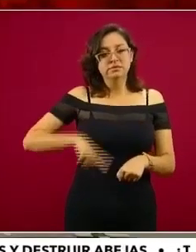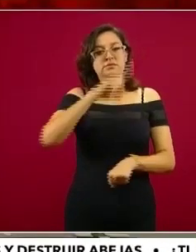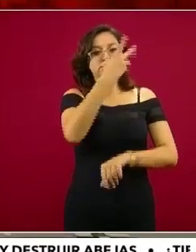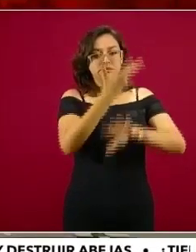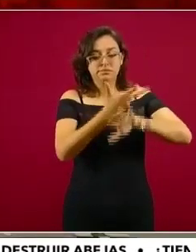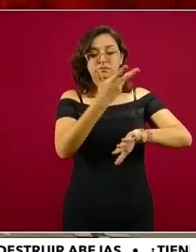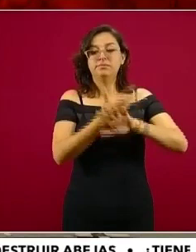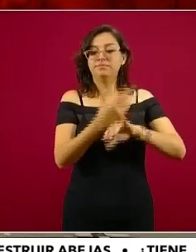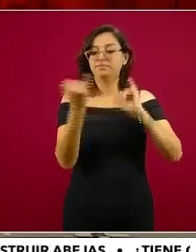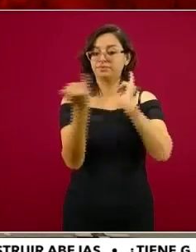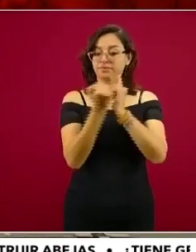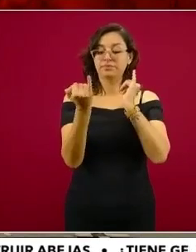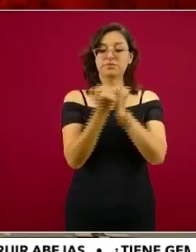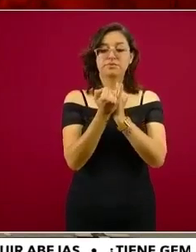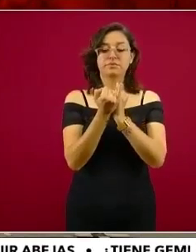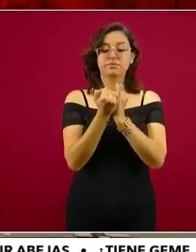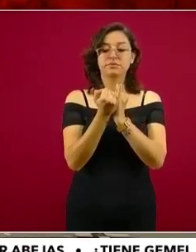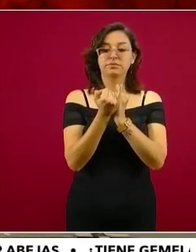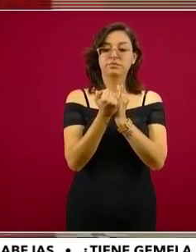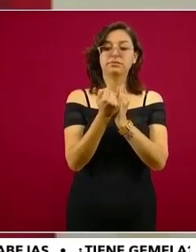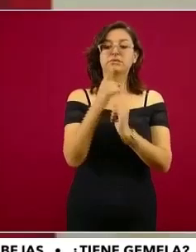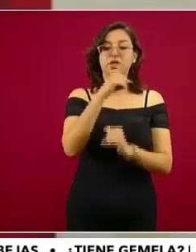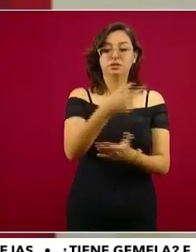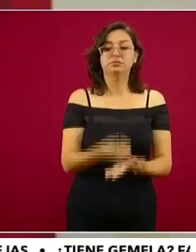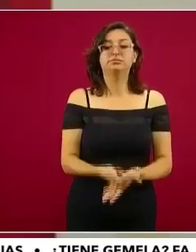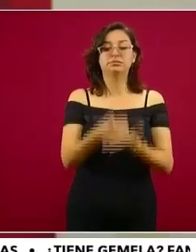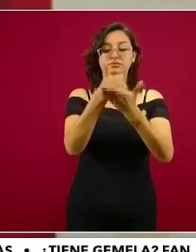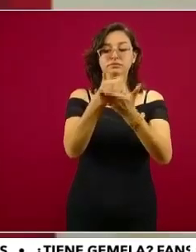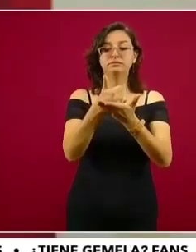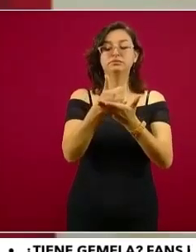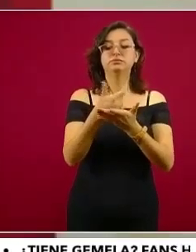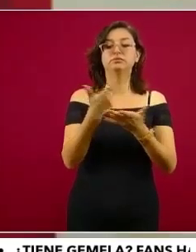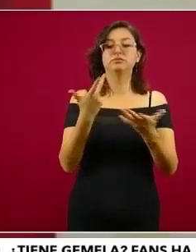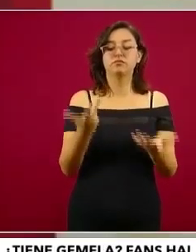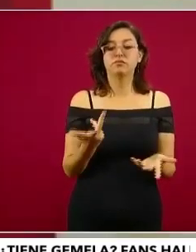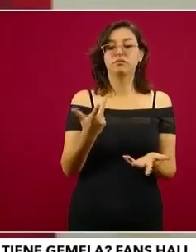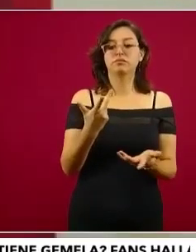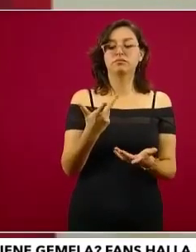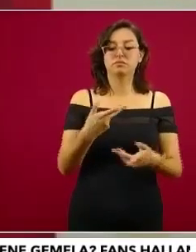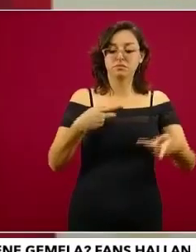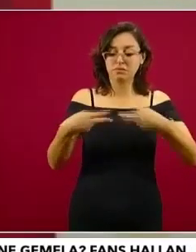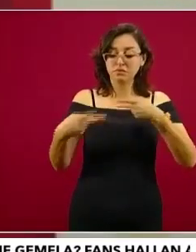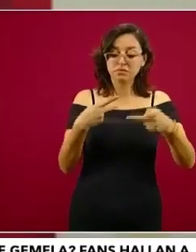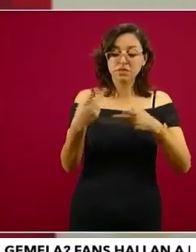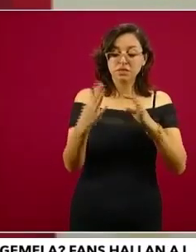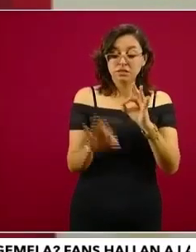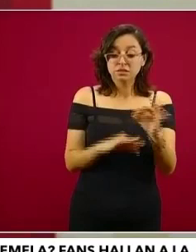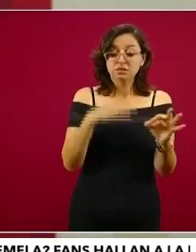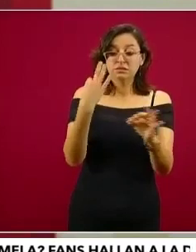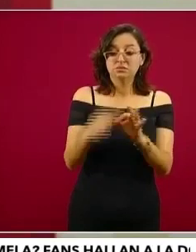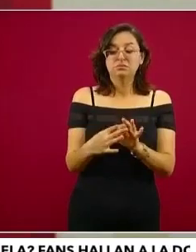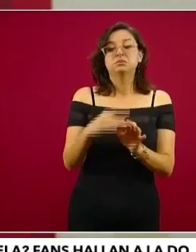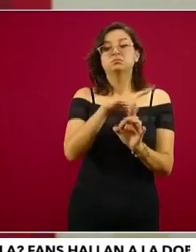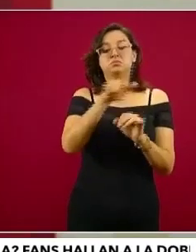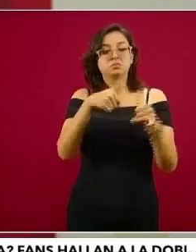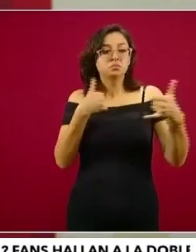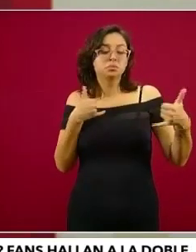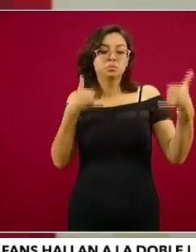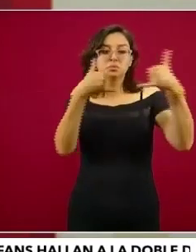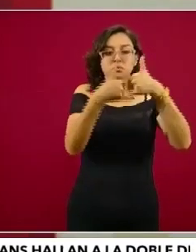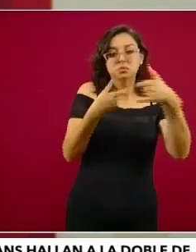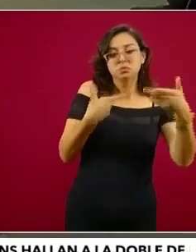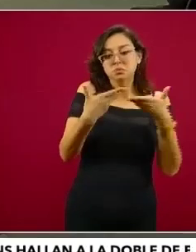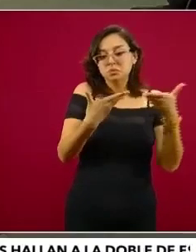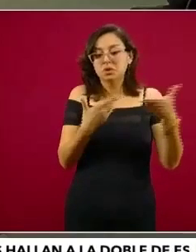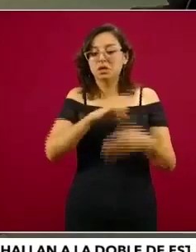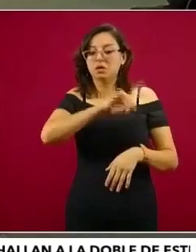que precisamente fue preparado por la Cancillería y finalmente culminó en una o 2 llamadas entre los